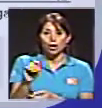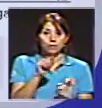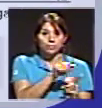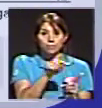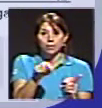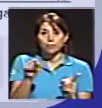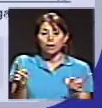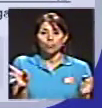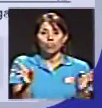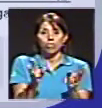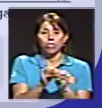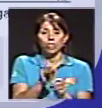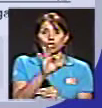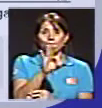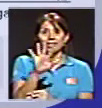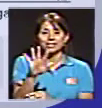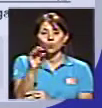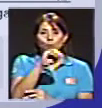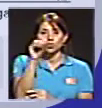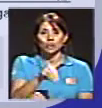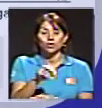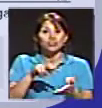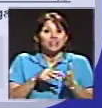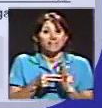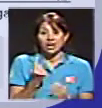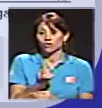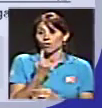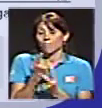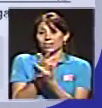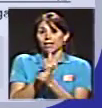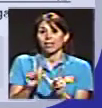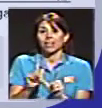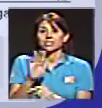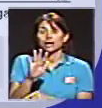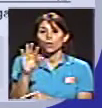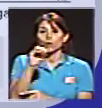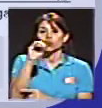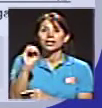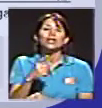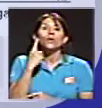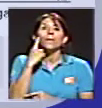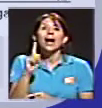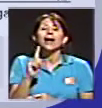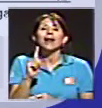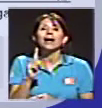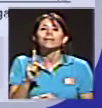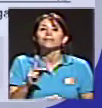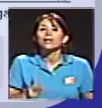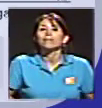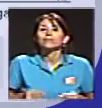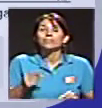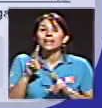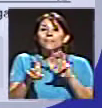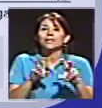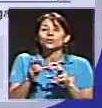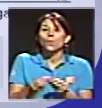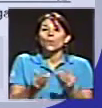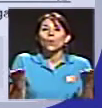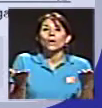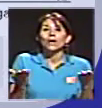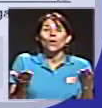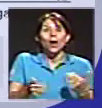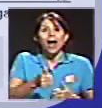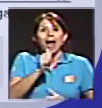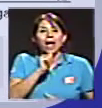O sea que queda el 5% para la inversión pública y agua, luz y teléfono,